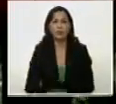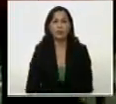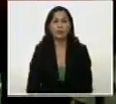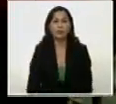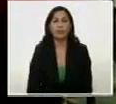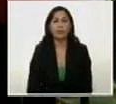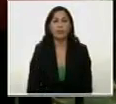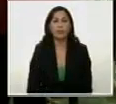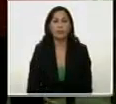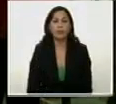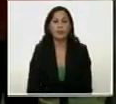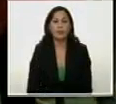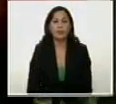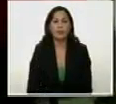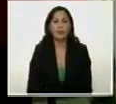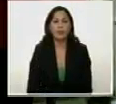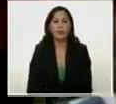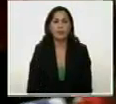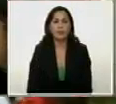¿Dónde?